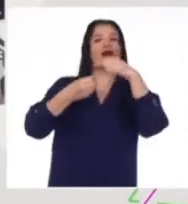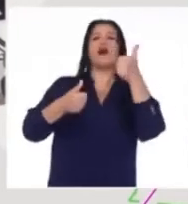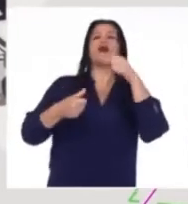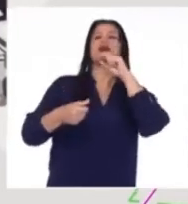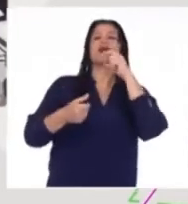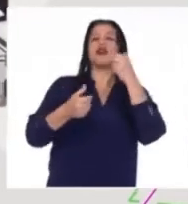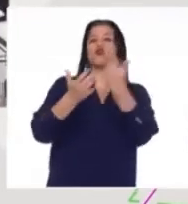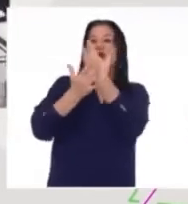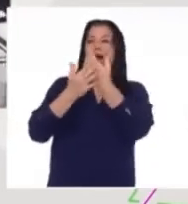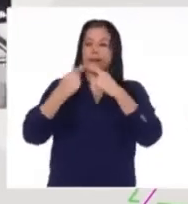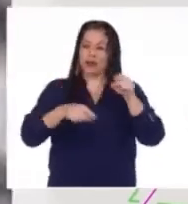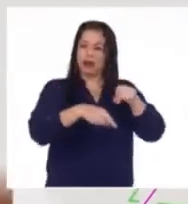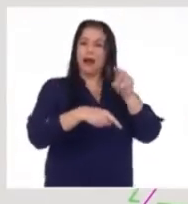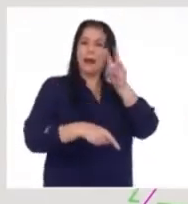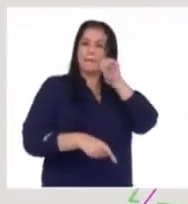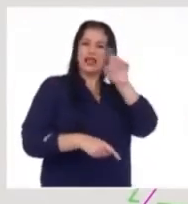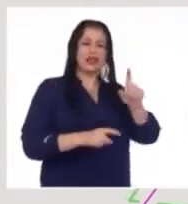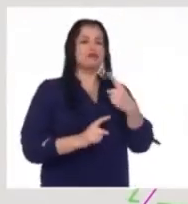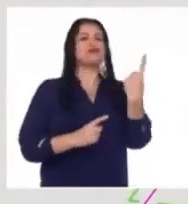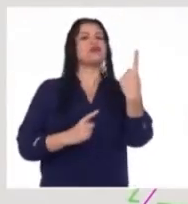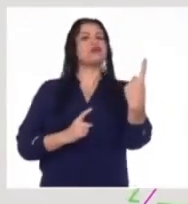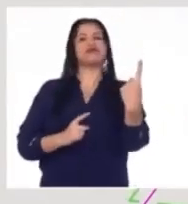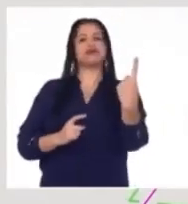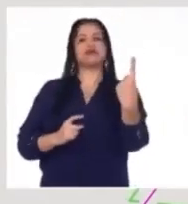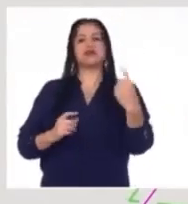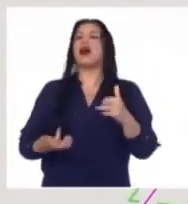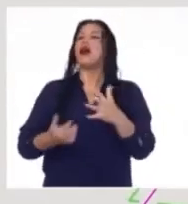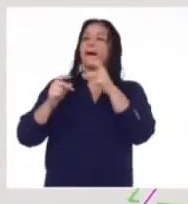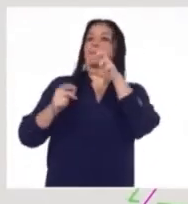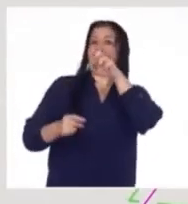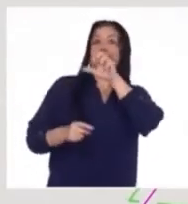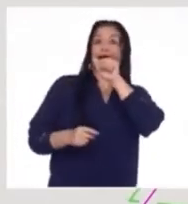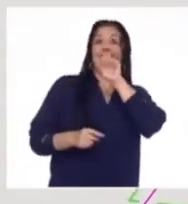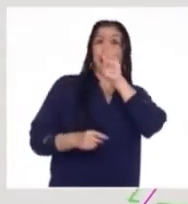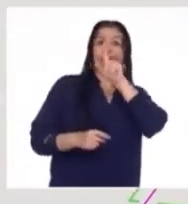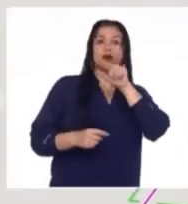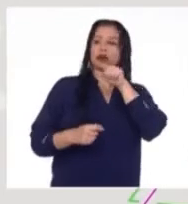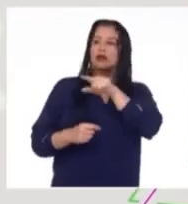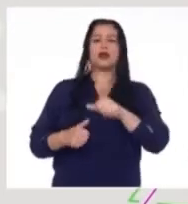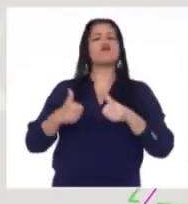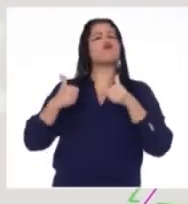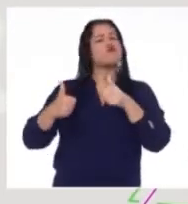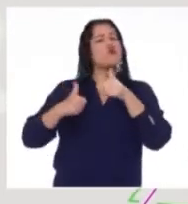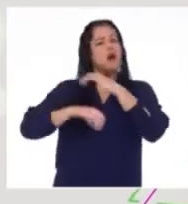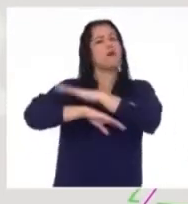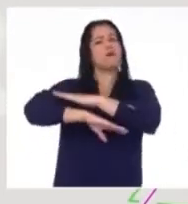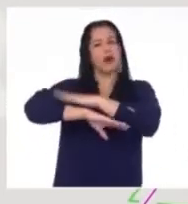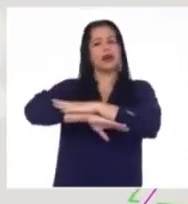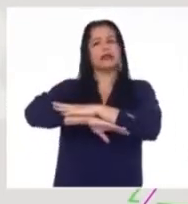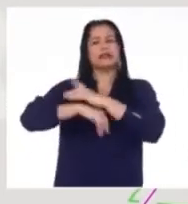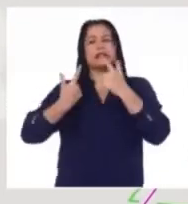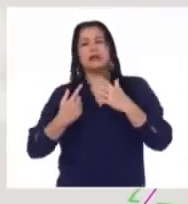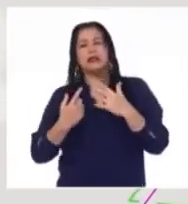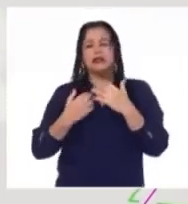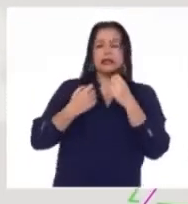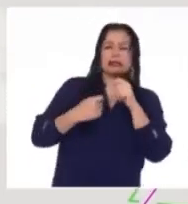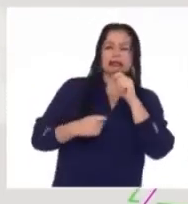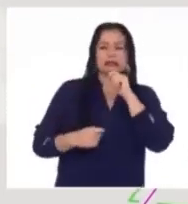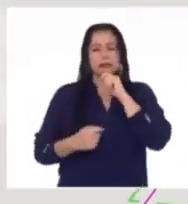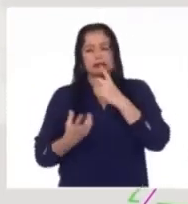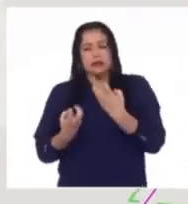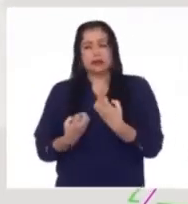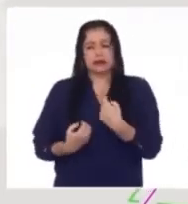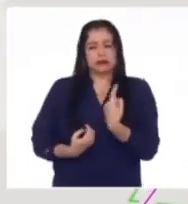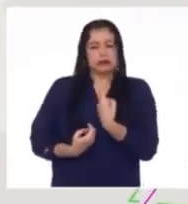Miguel nadie le habló. Pablo era otro chico del grupo. Era bien buena gente, pero muy inseguro y no quería quedarse